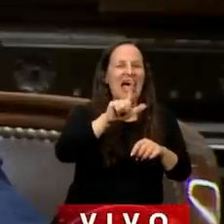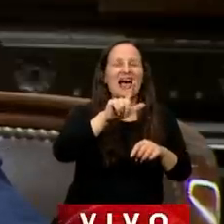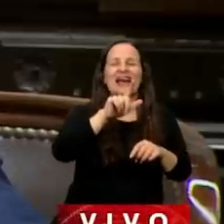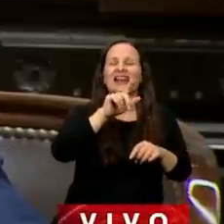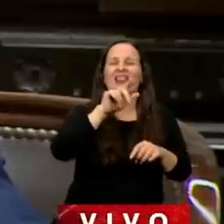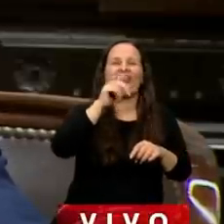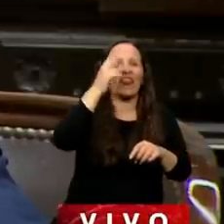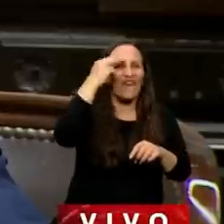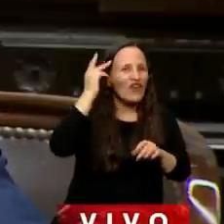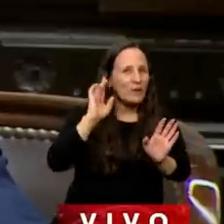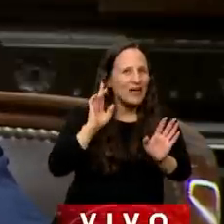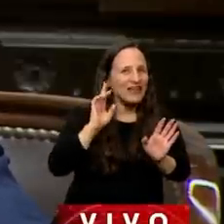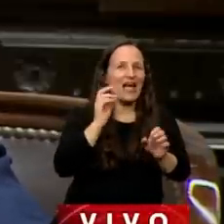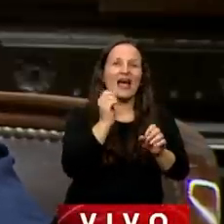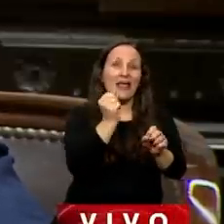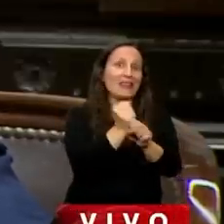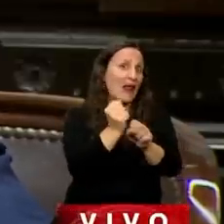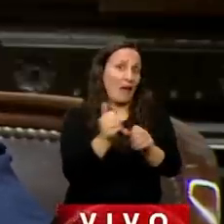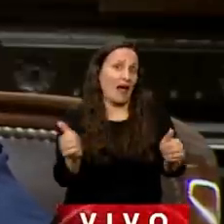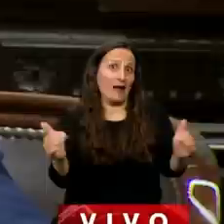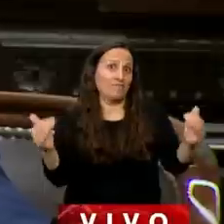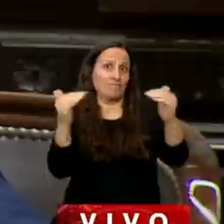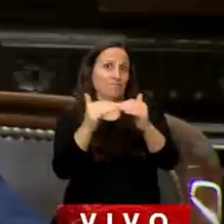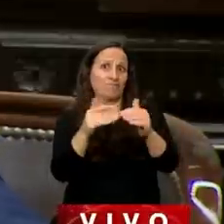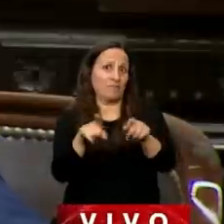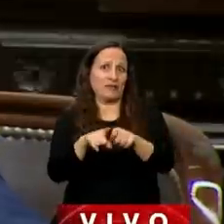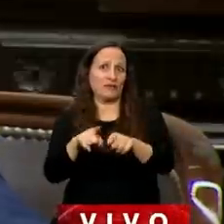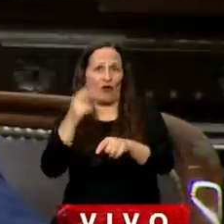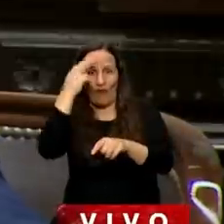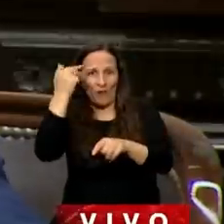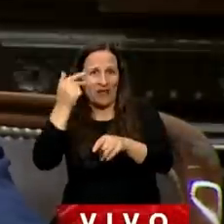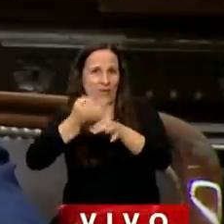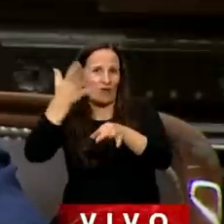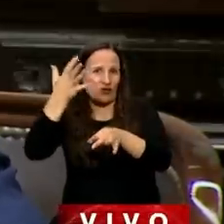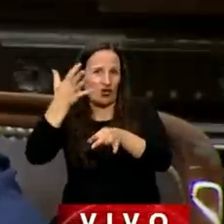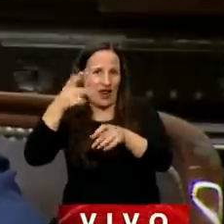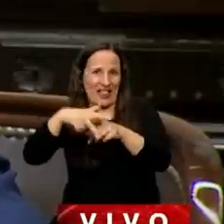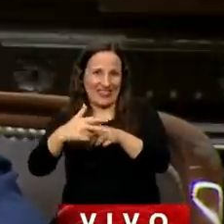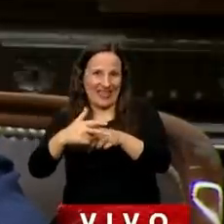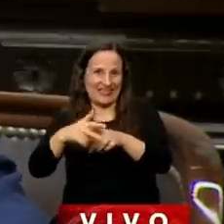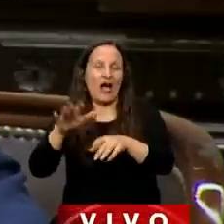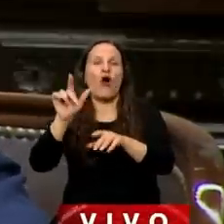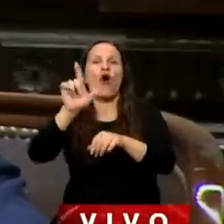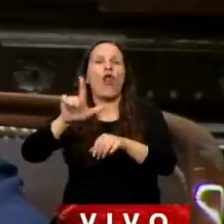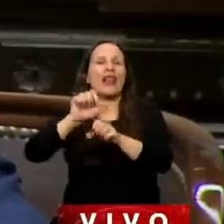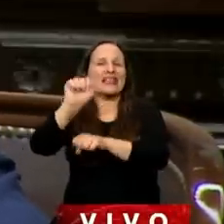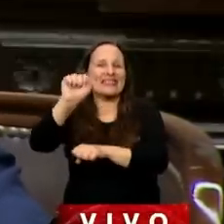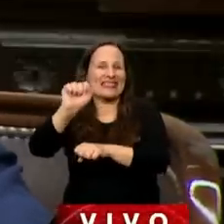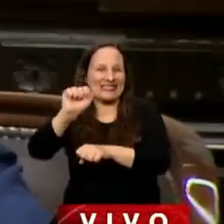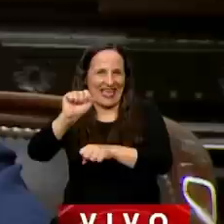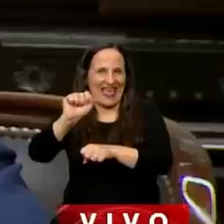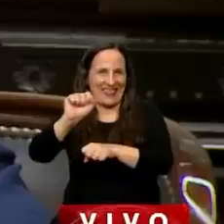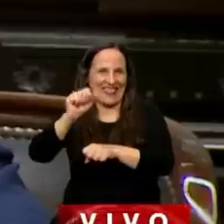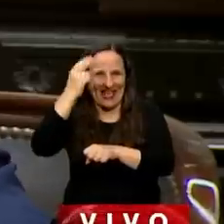de enfermeros a la par de las enfermeras profesionales técnicas y de las licenciados o